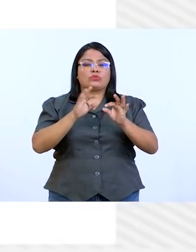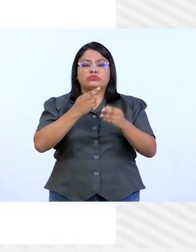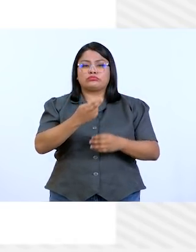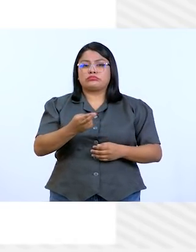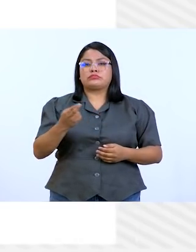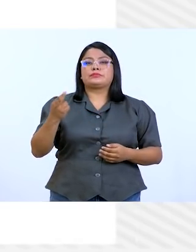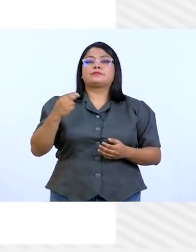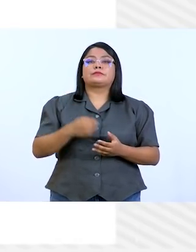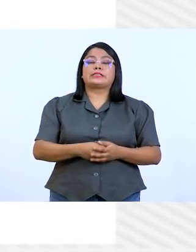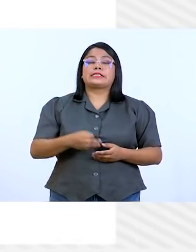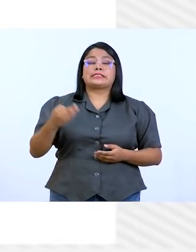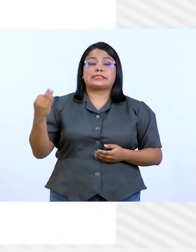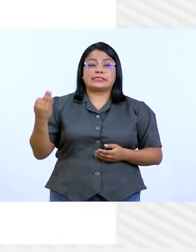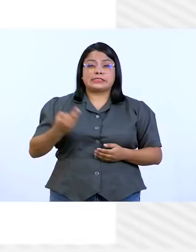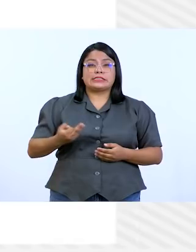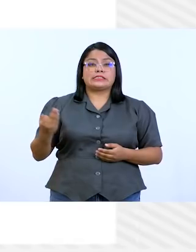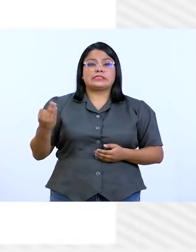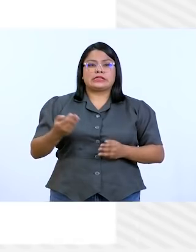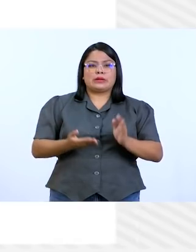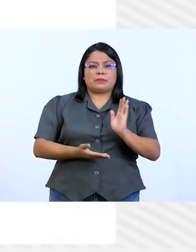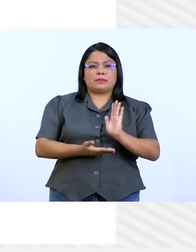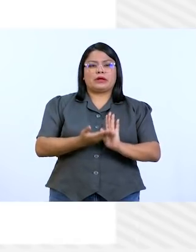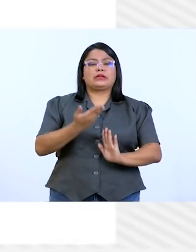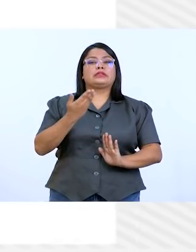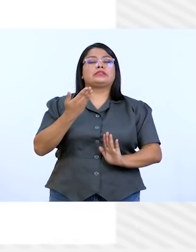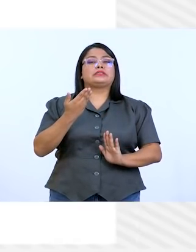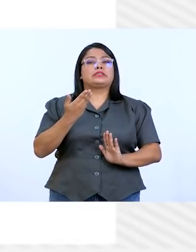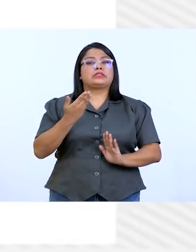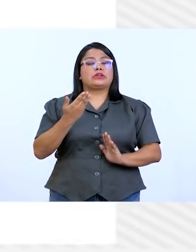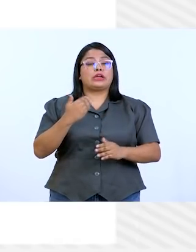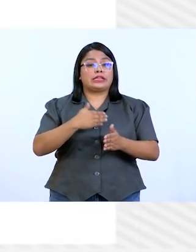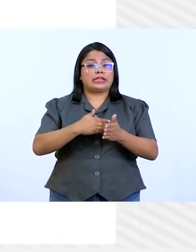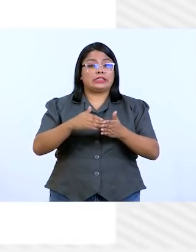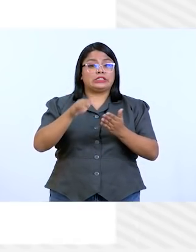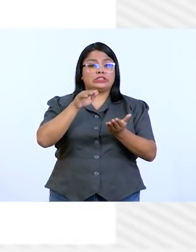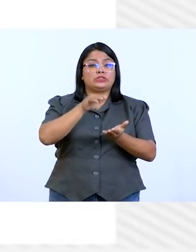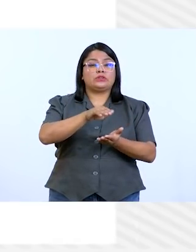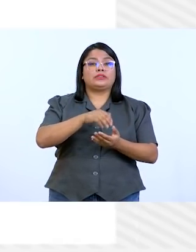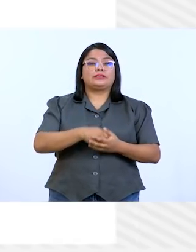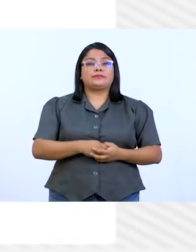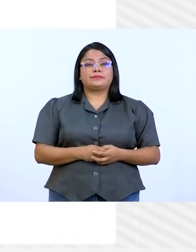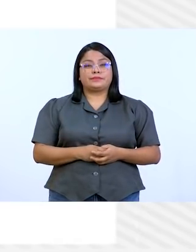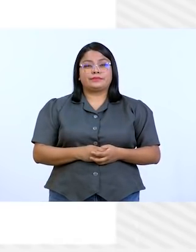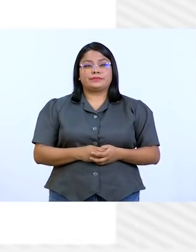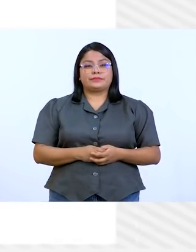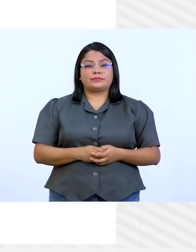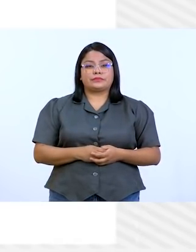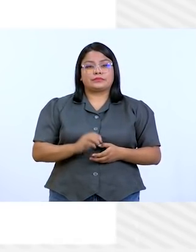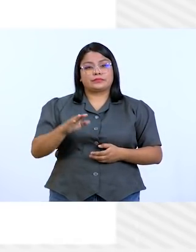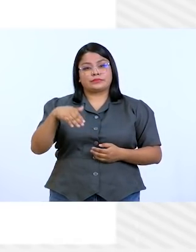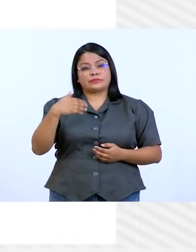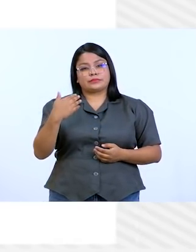encontraremos algunos recursos que se necesitan para el desarrollo de la entrada de unidad.